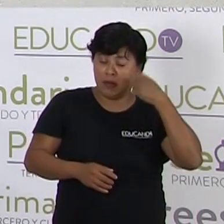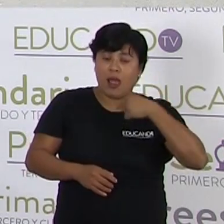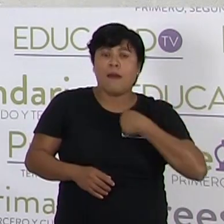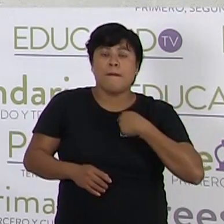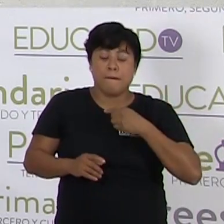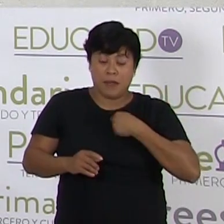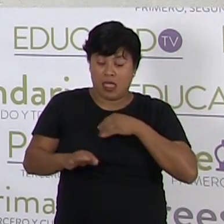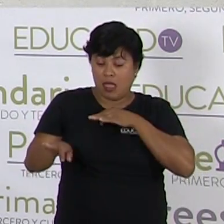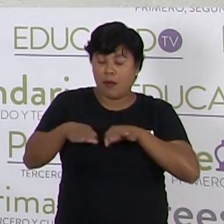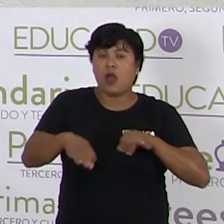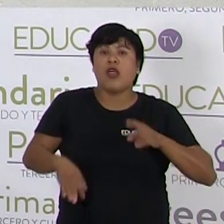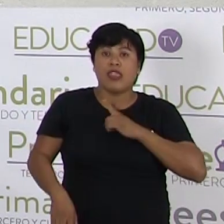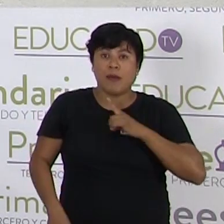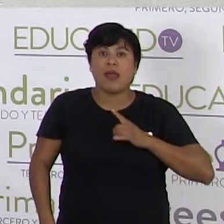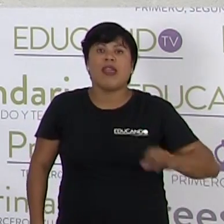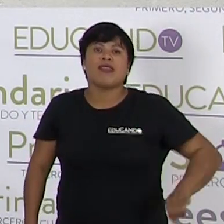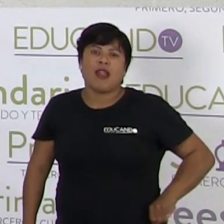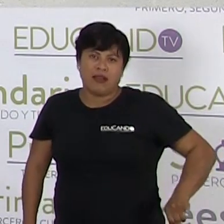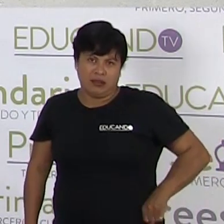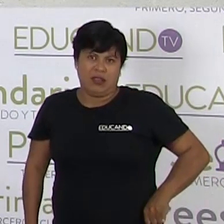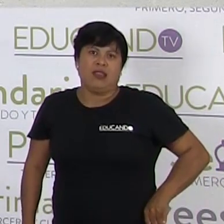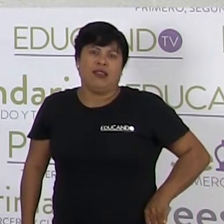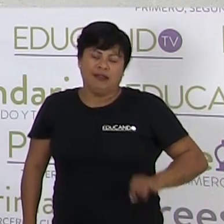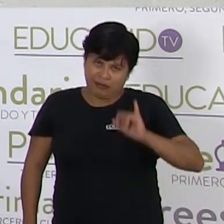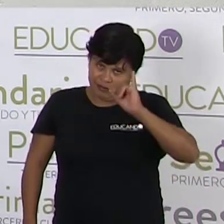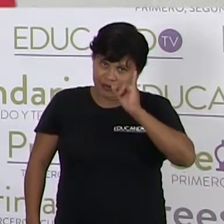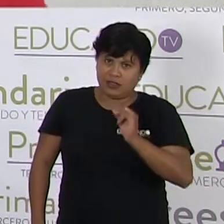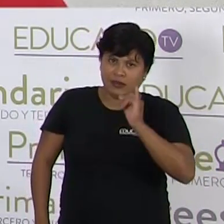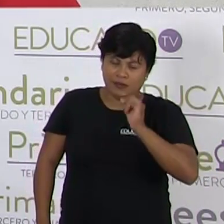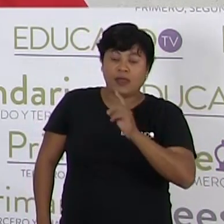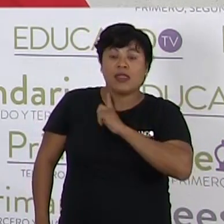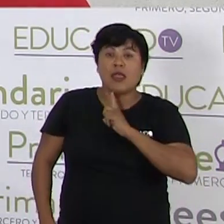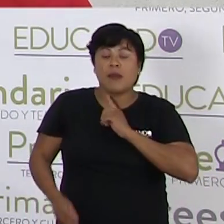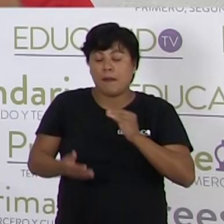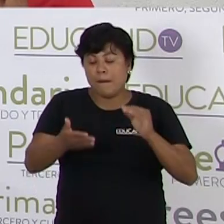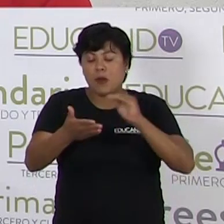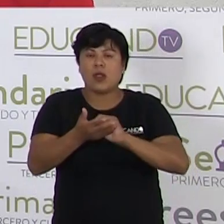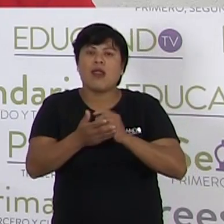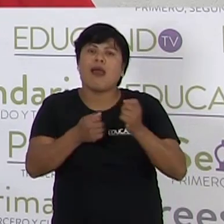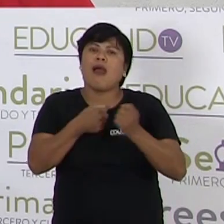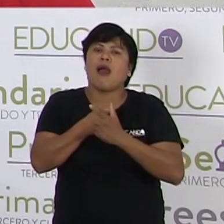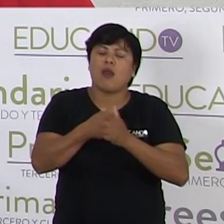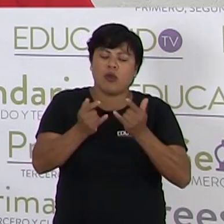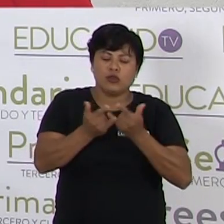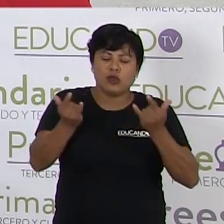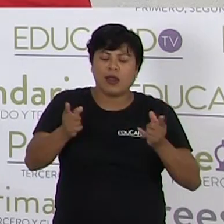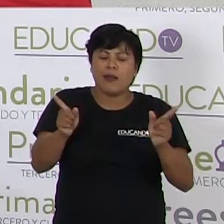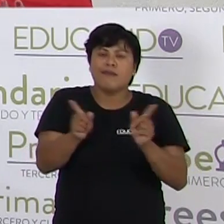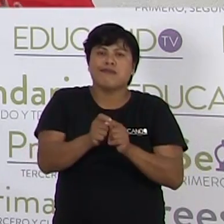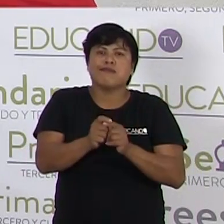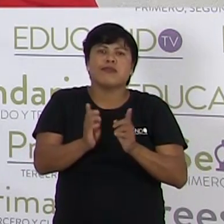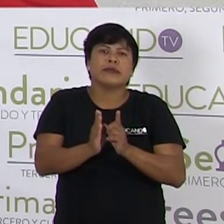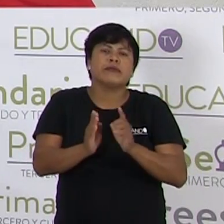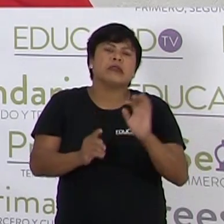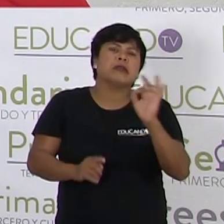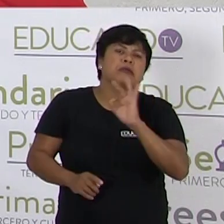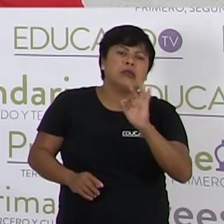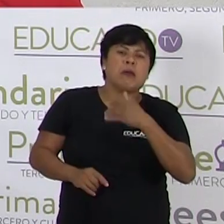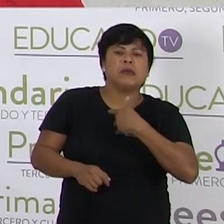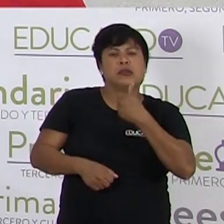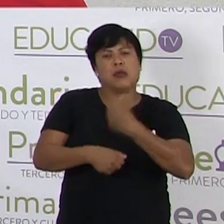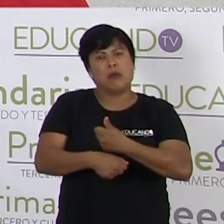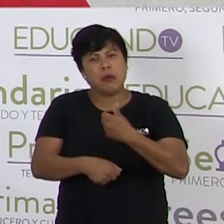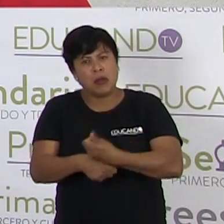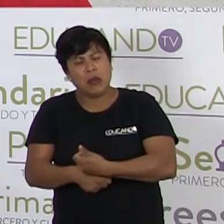Entonces le voy a poner sí. Voy a incluir una anécdota. Puede ser de mis